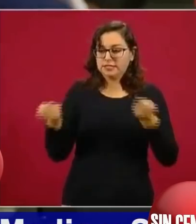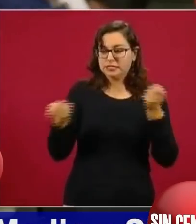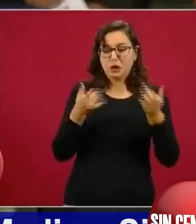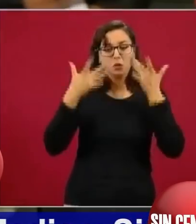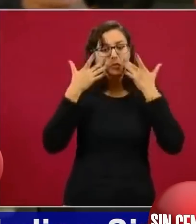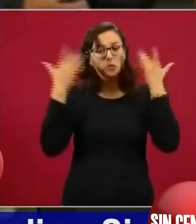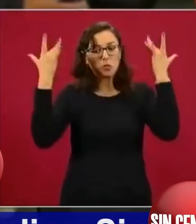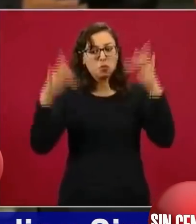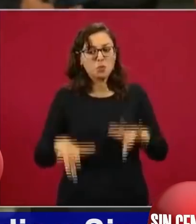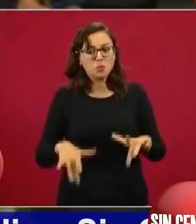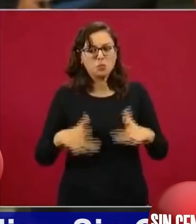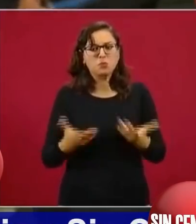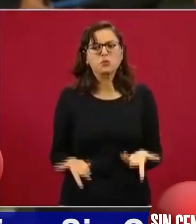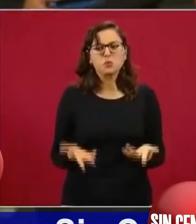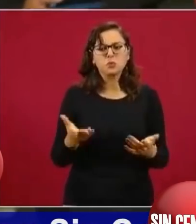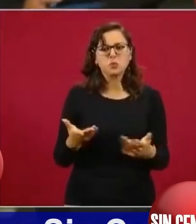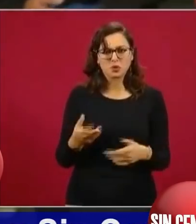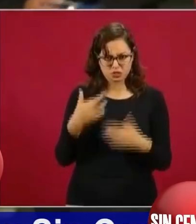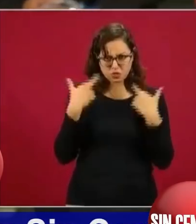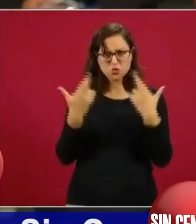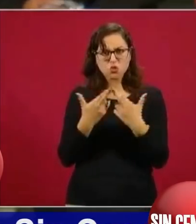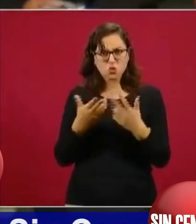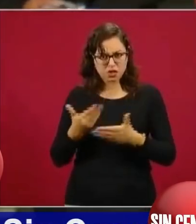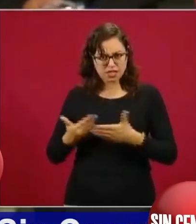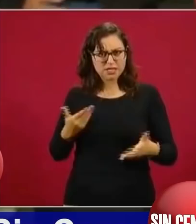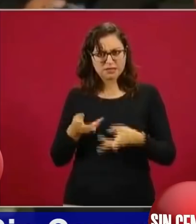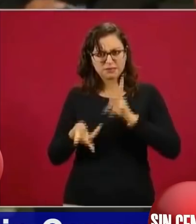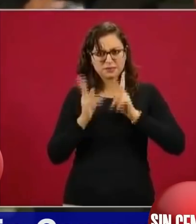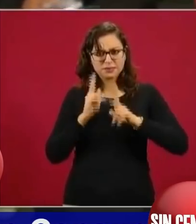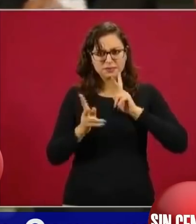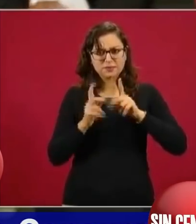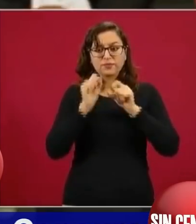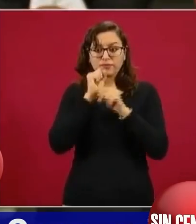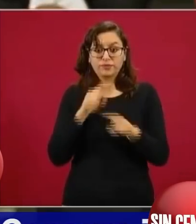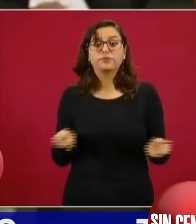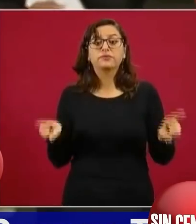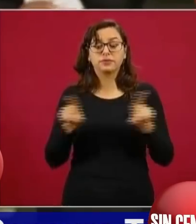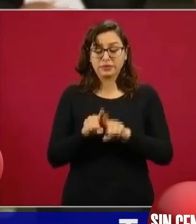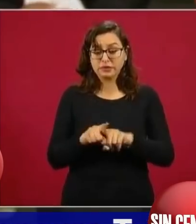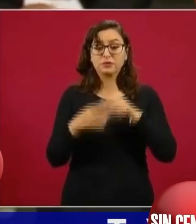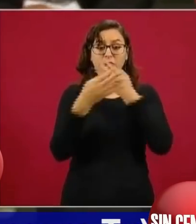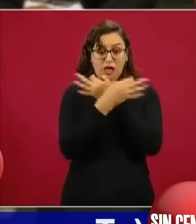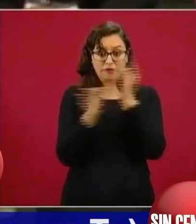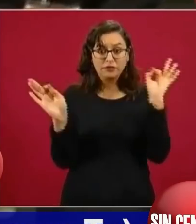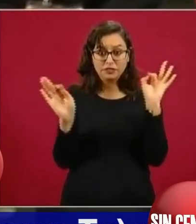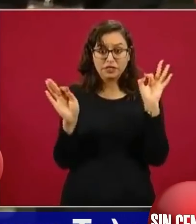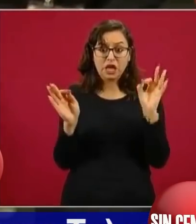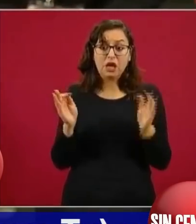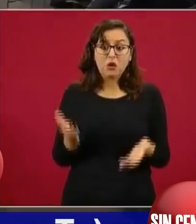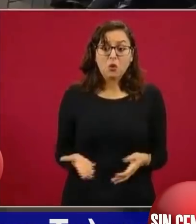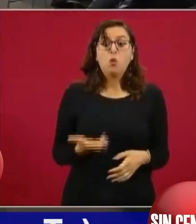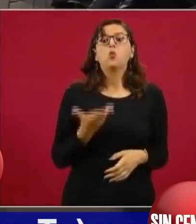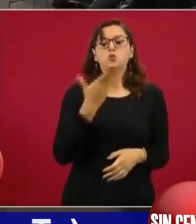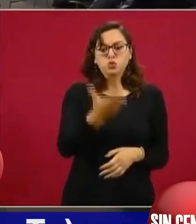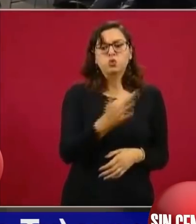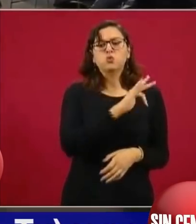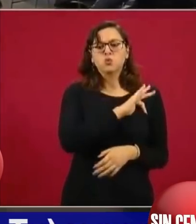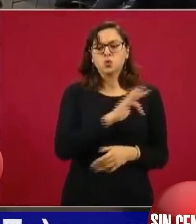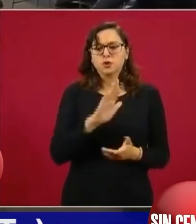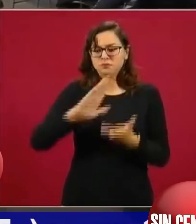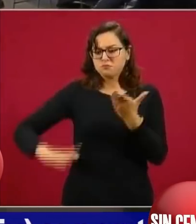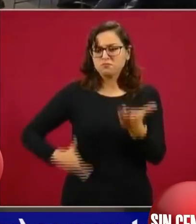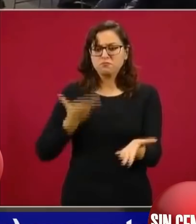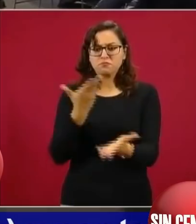reunión, y también hay noticias de que usted en este encuentro les dijo que podría plantear una